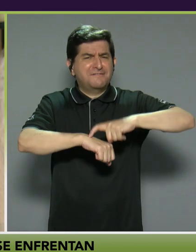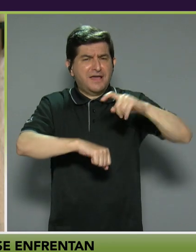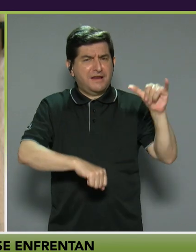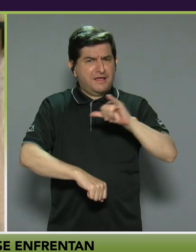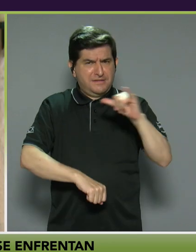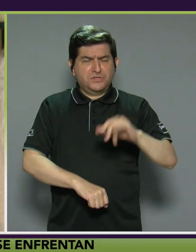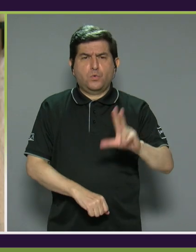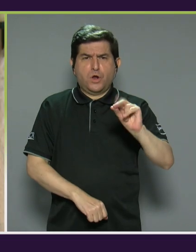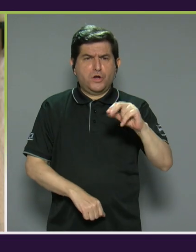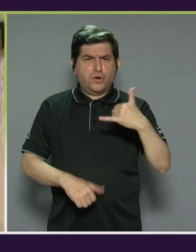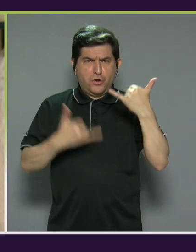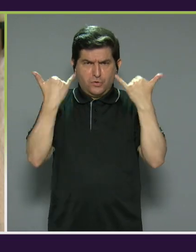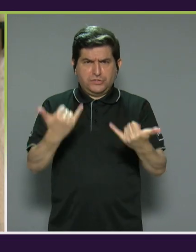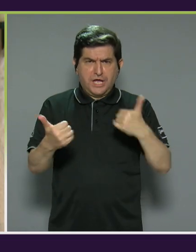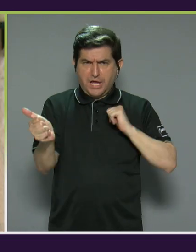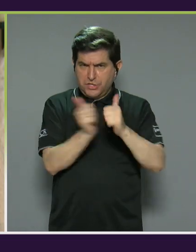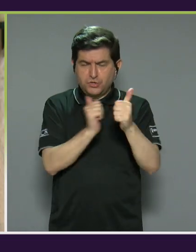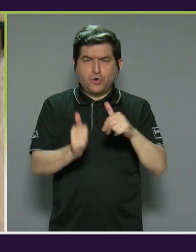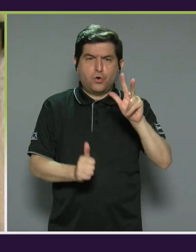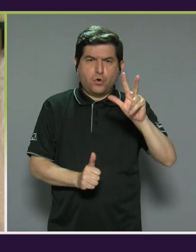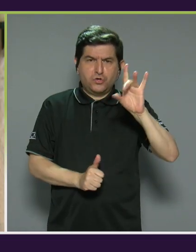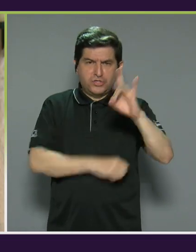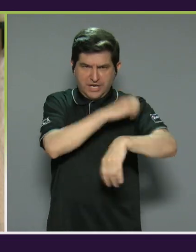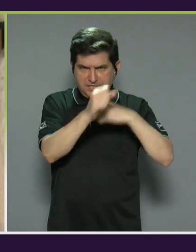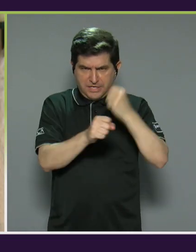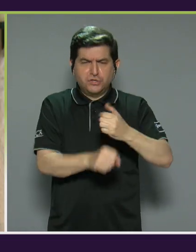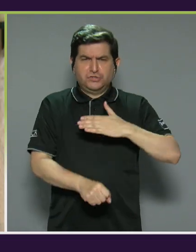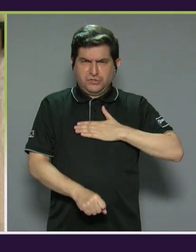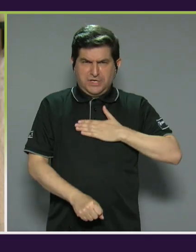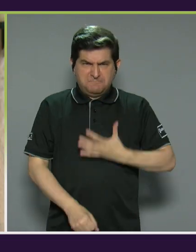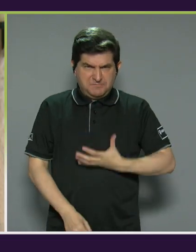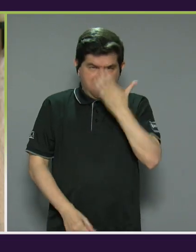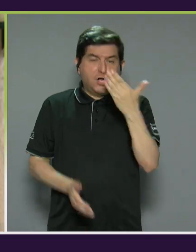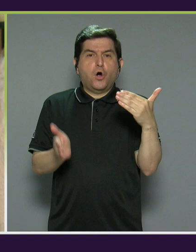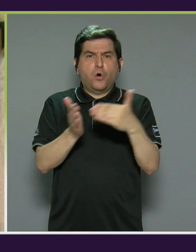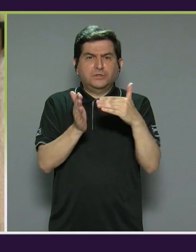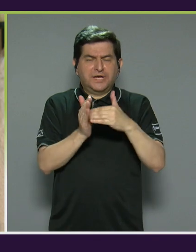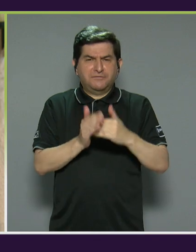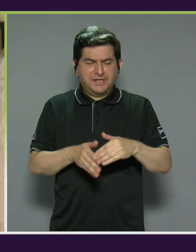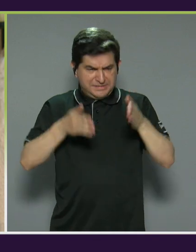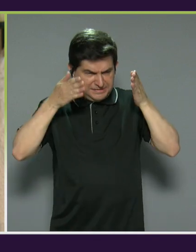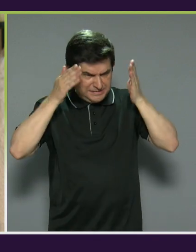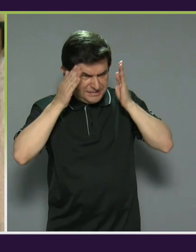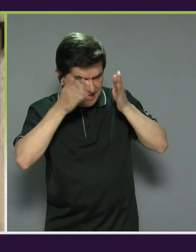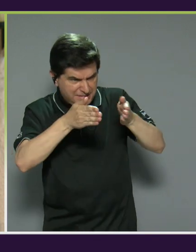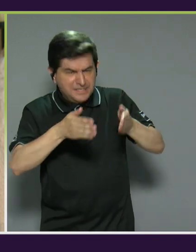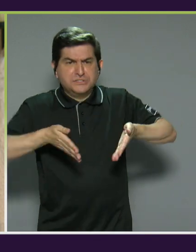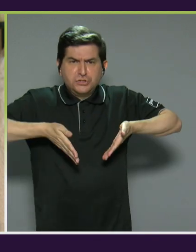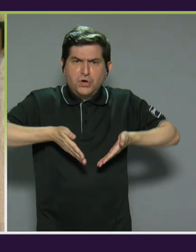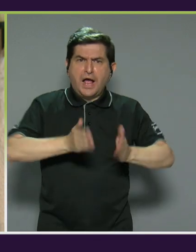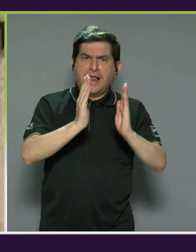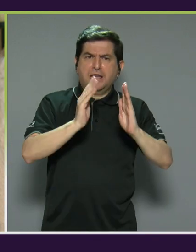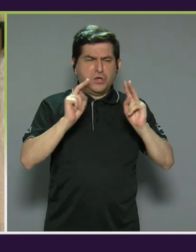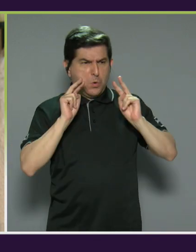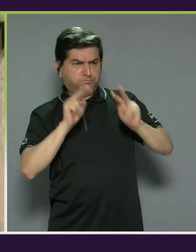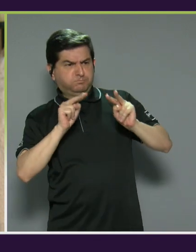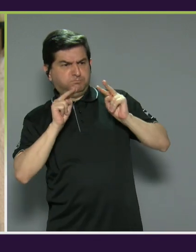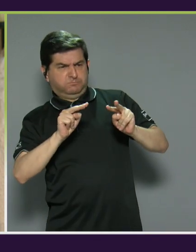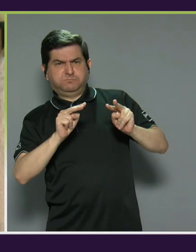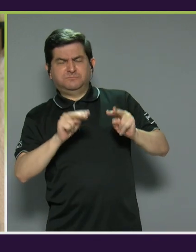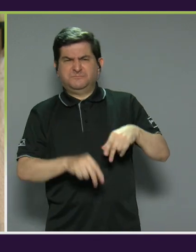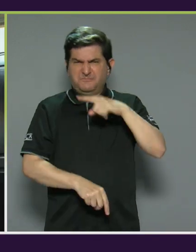les digo, no es que yo ya la pasé porque con 38 años me molesta que me vuelvan a ver a mi hijo, que se queden viéndolo, ¿verdad?